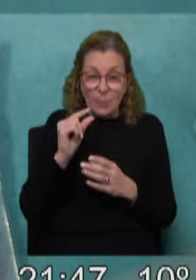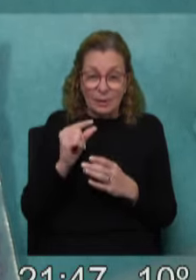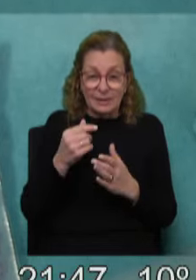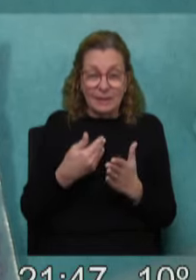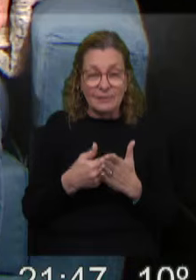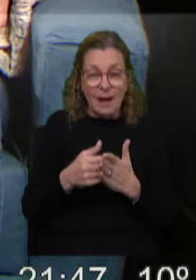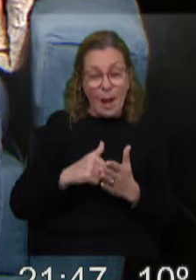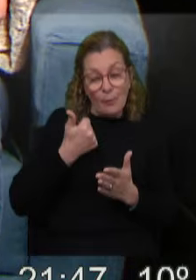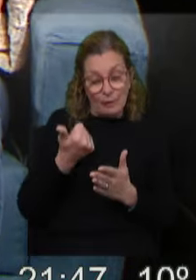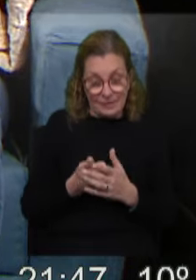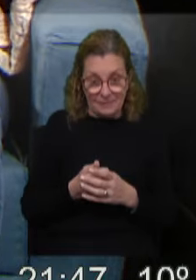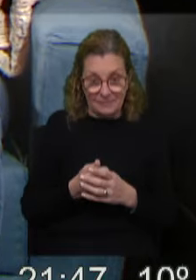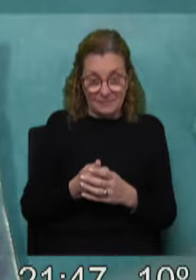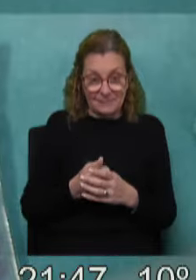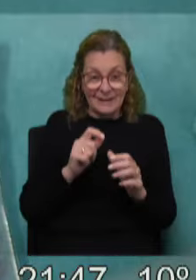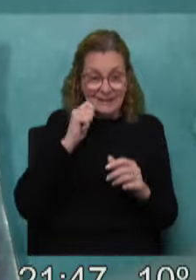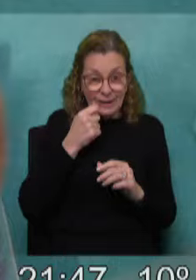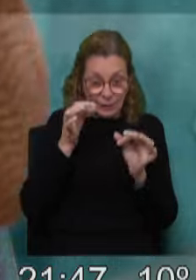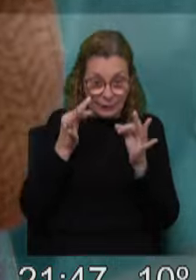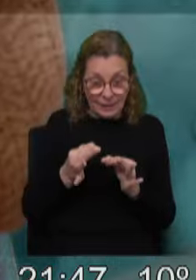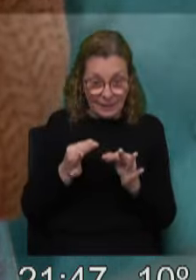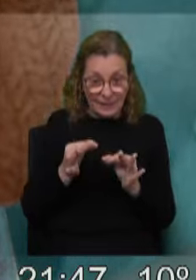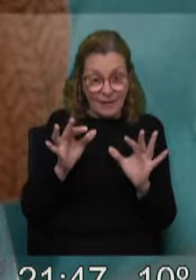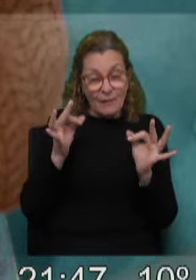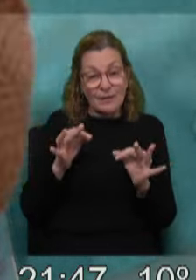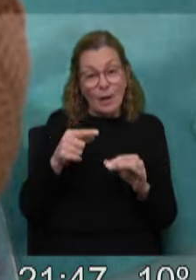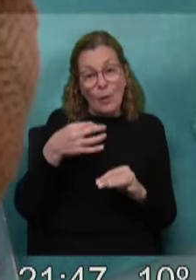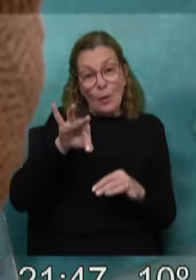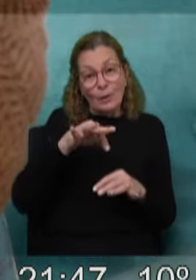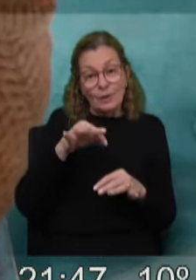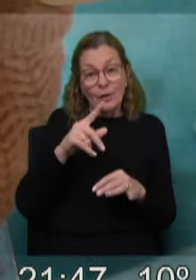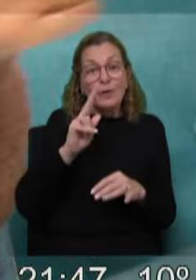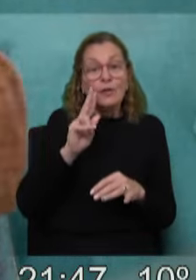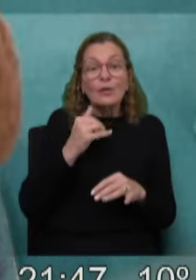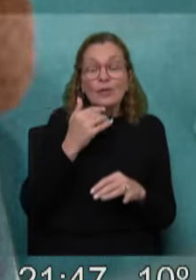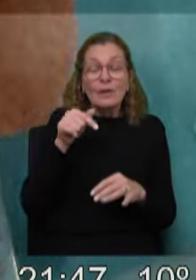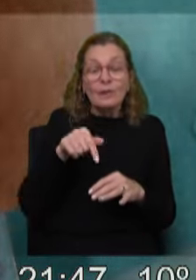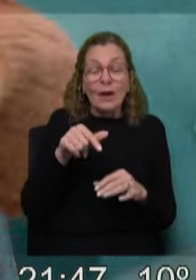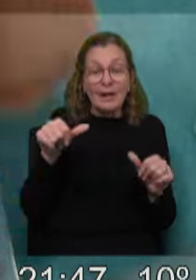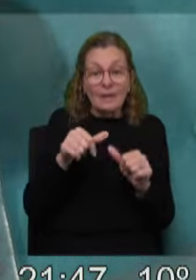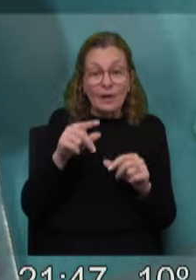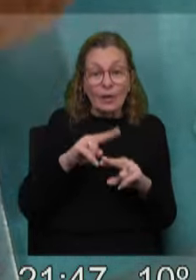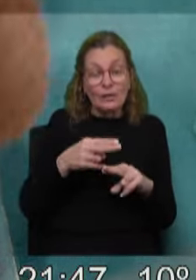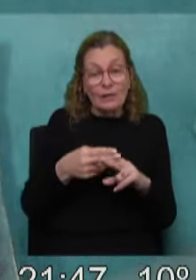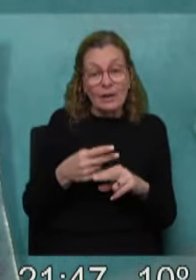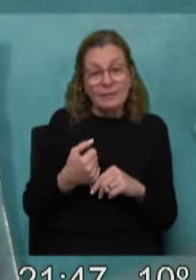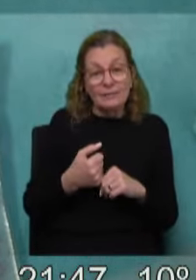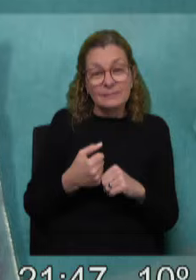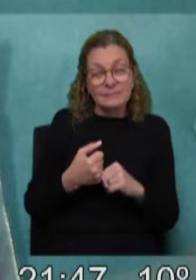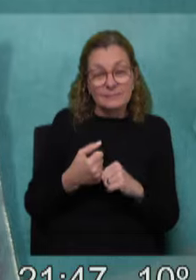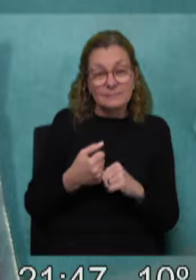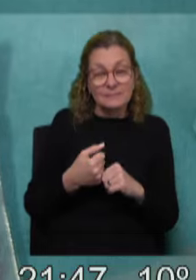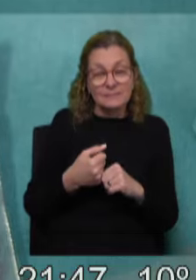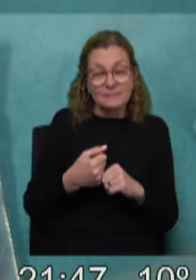poquitísimas. Aprovecharlas. Aprovechen que va a estar lindo, de verdad. Y la verdad que es único. No sé si lo voy a volver a hacer este formato y percusiones y